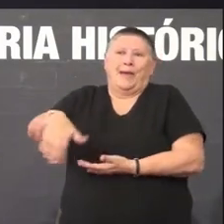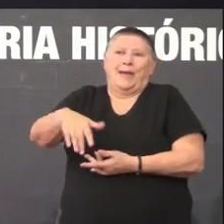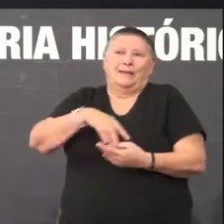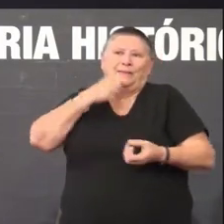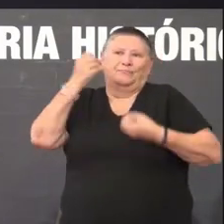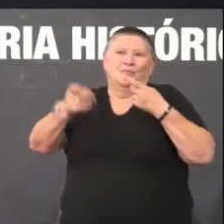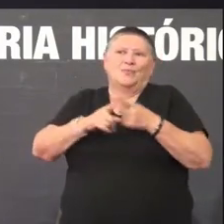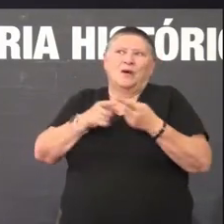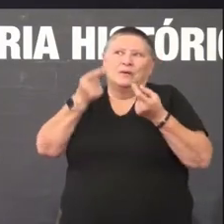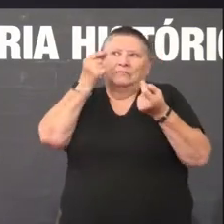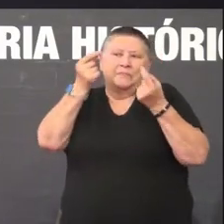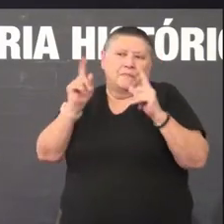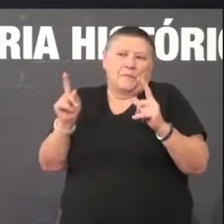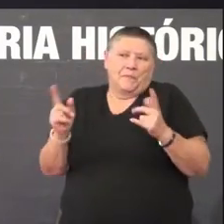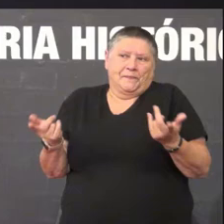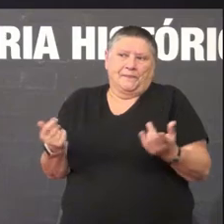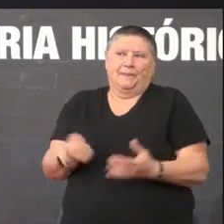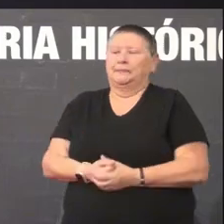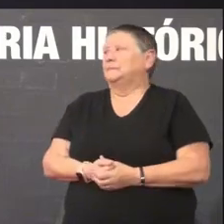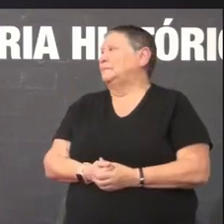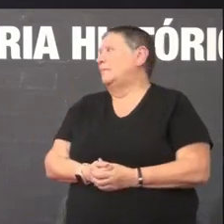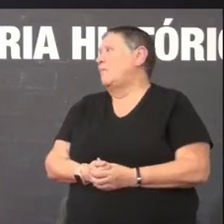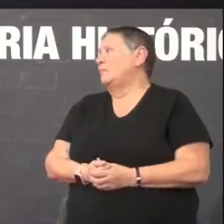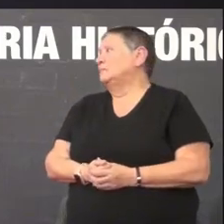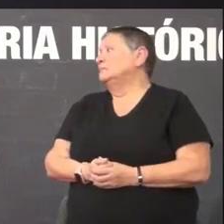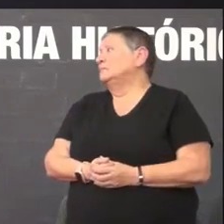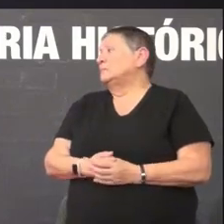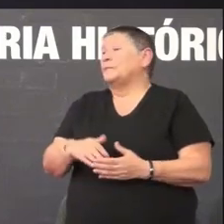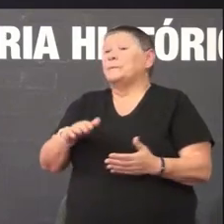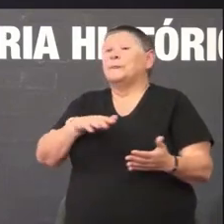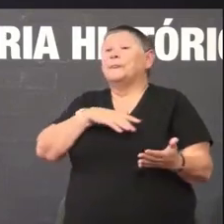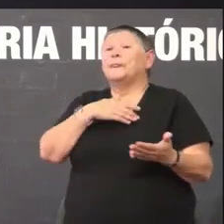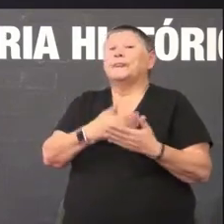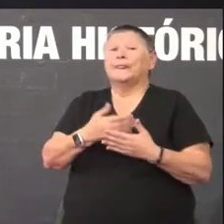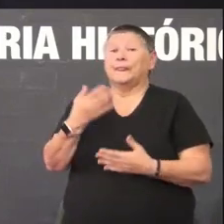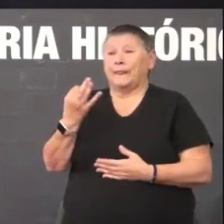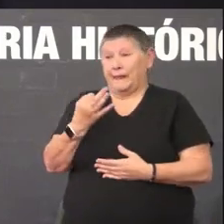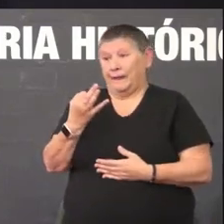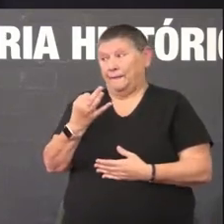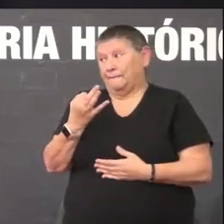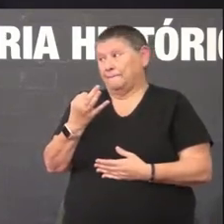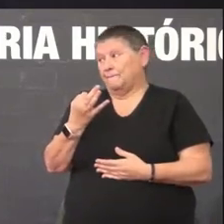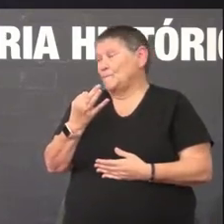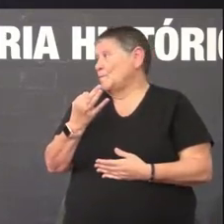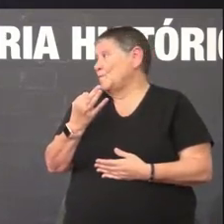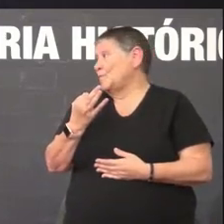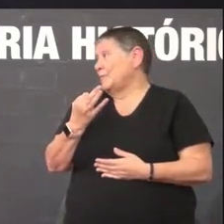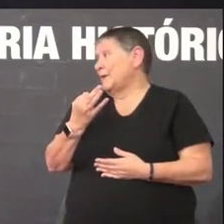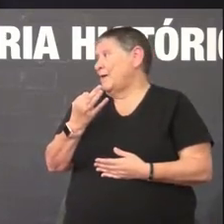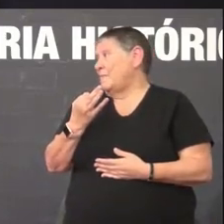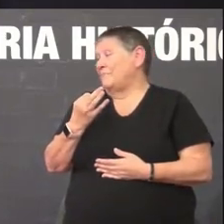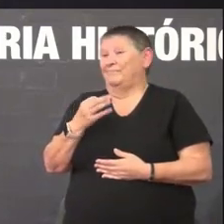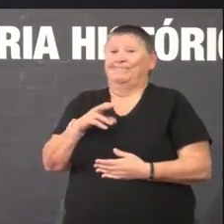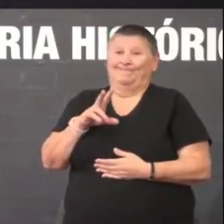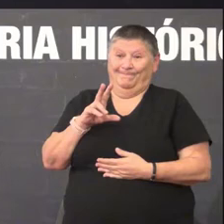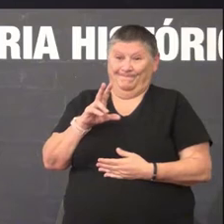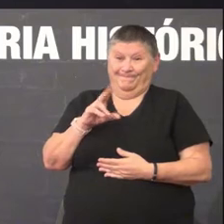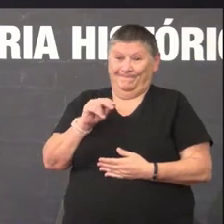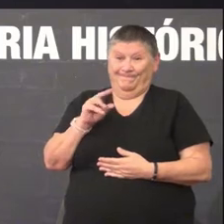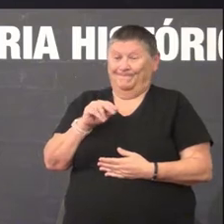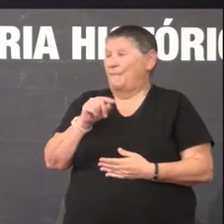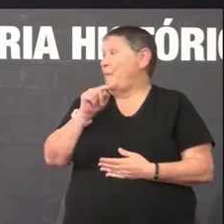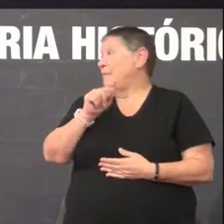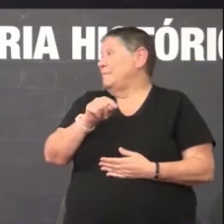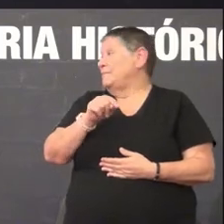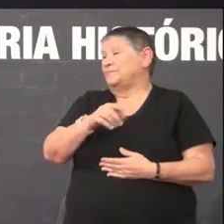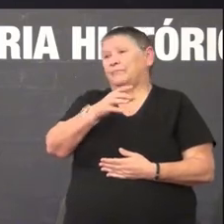que dar muchas explicaciones. Hasta tal punto que, bueno, le llevan a